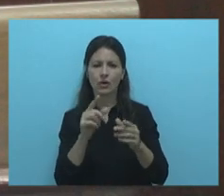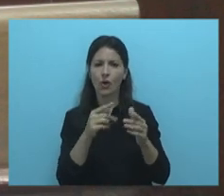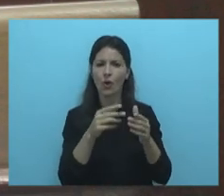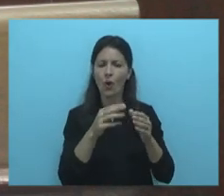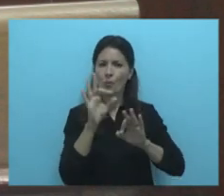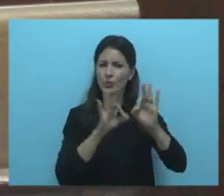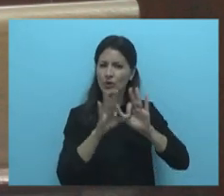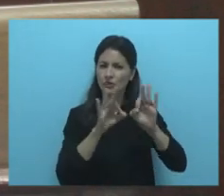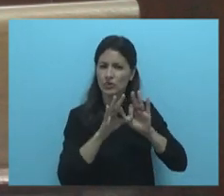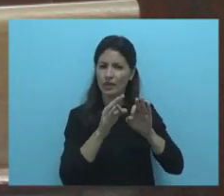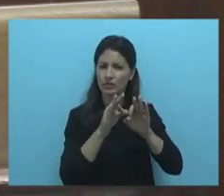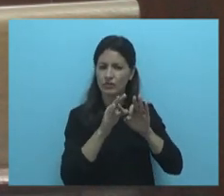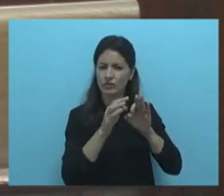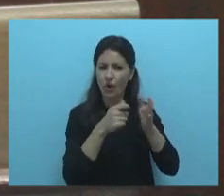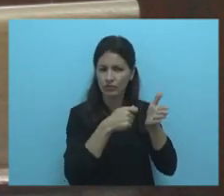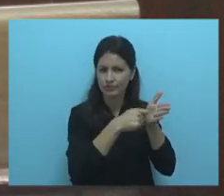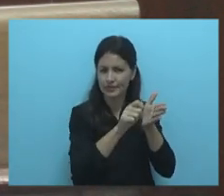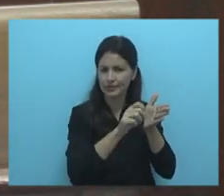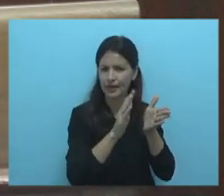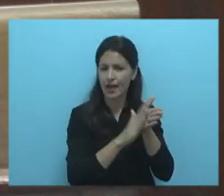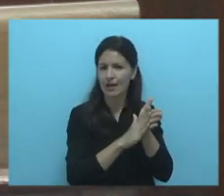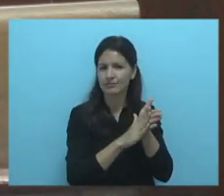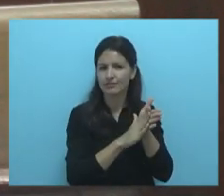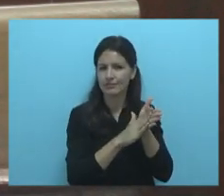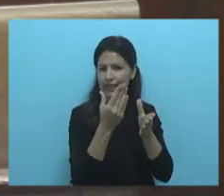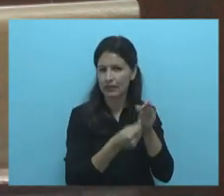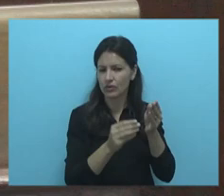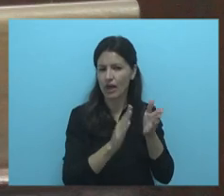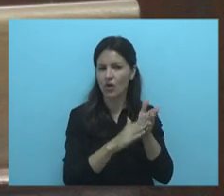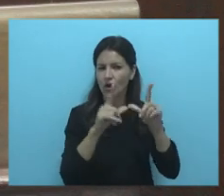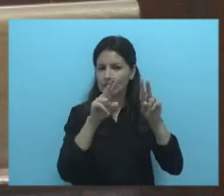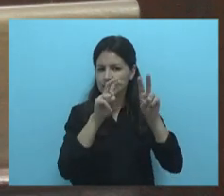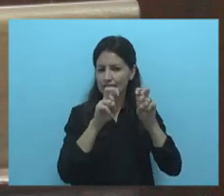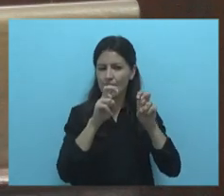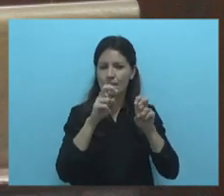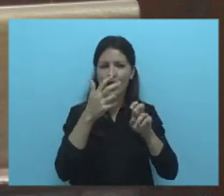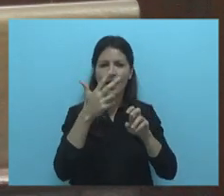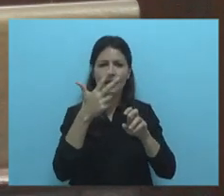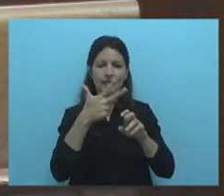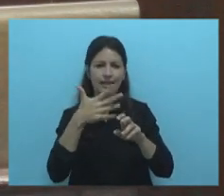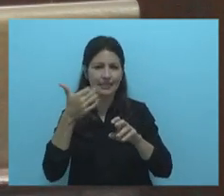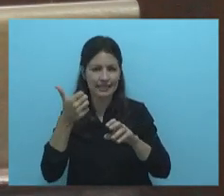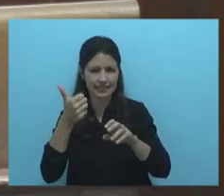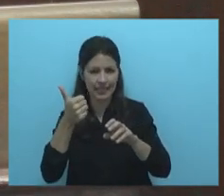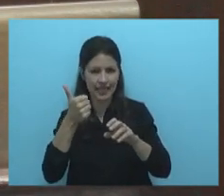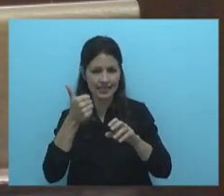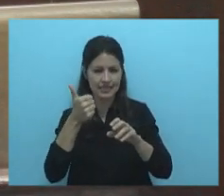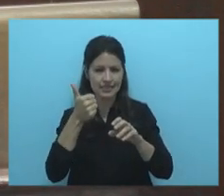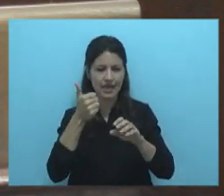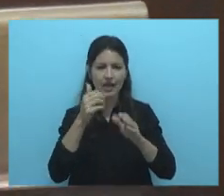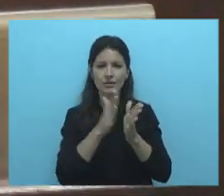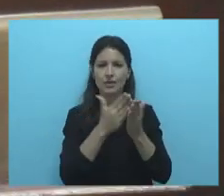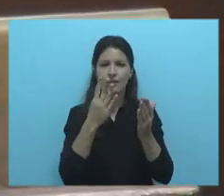que se va a votar, que está mal hecha la transcripción. ¿Cuál es el asunto, dictamen? Asunto 36, dictamen del